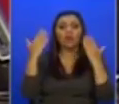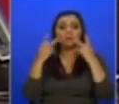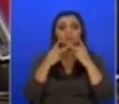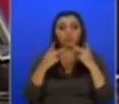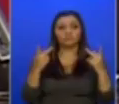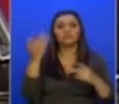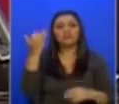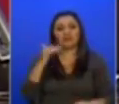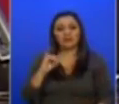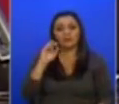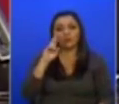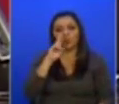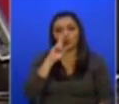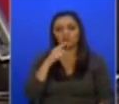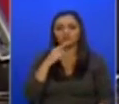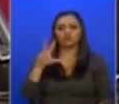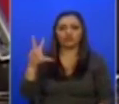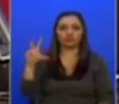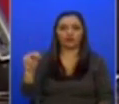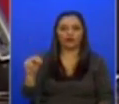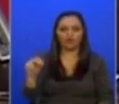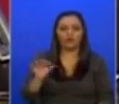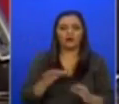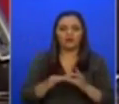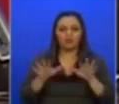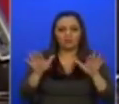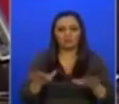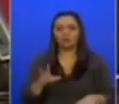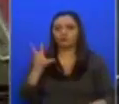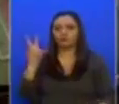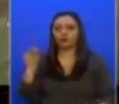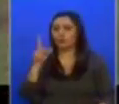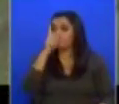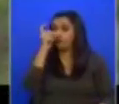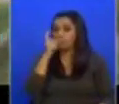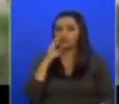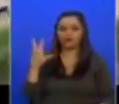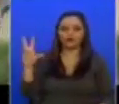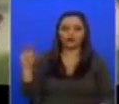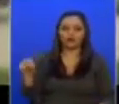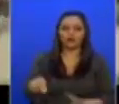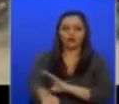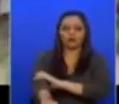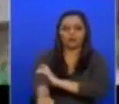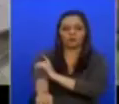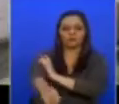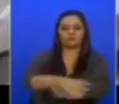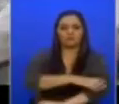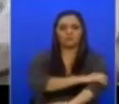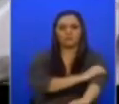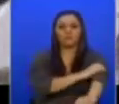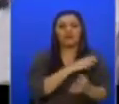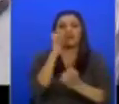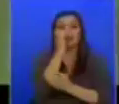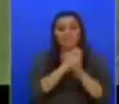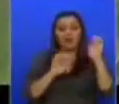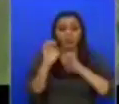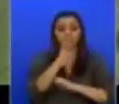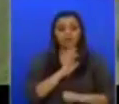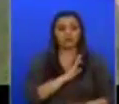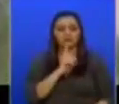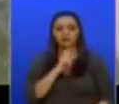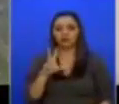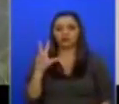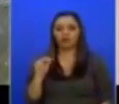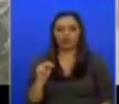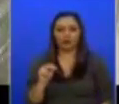junio. Y van a rellenar. No, vamos a rellenar. Me lo consultó a mí. Me están presionado por esto. Sí, la evaluación dice que no eh que no es viable.